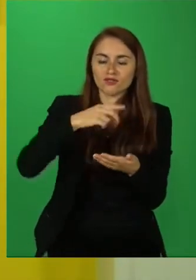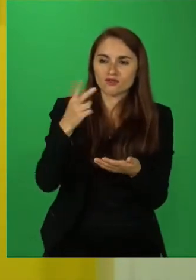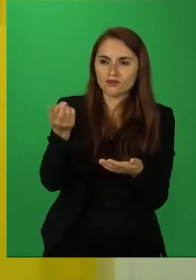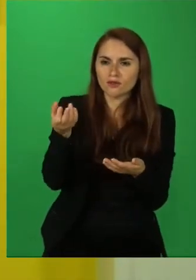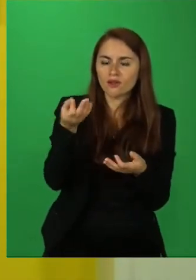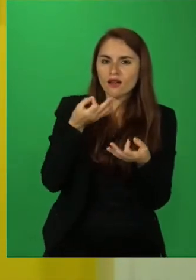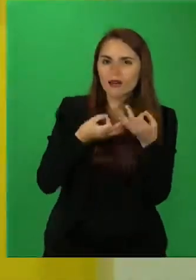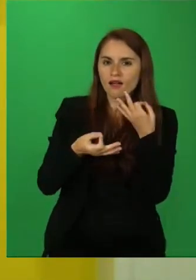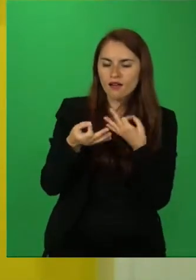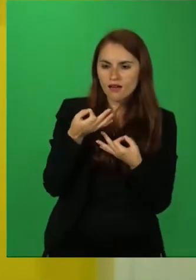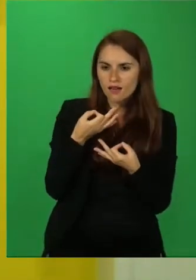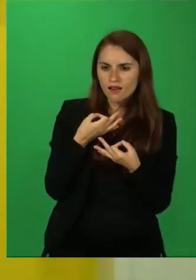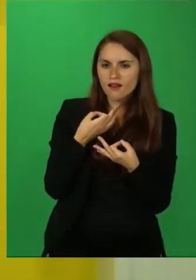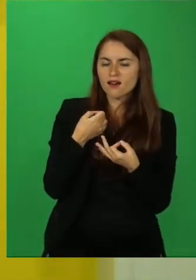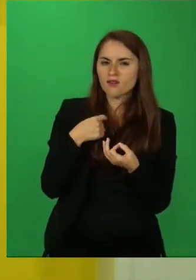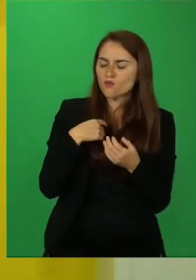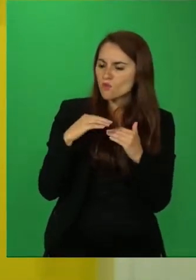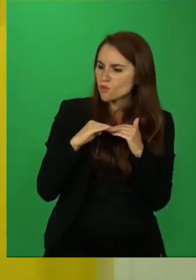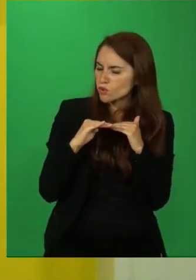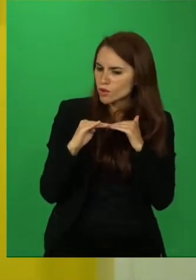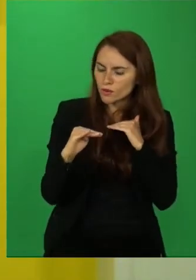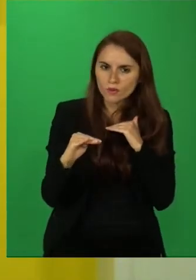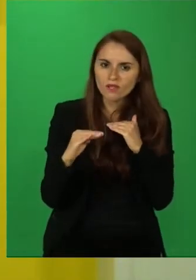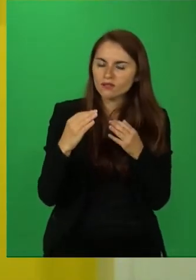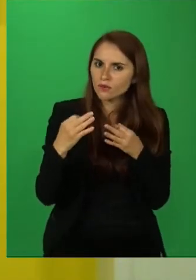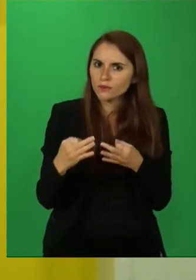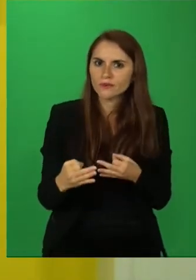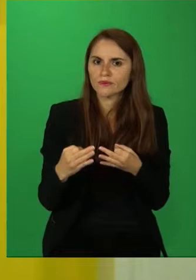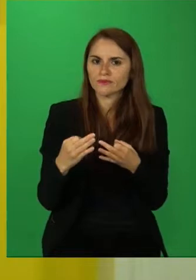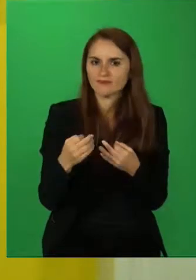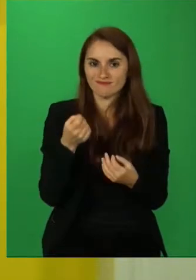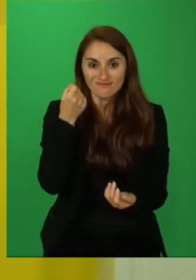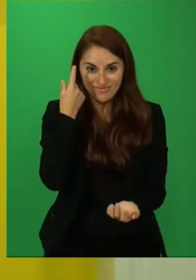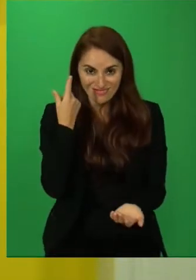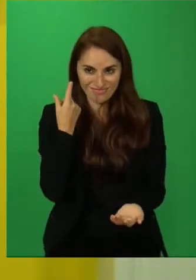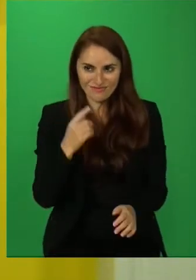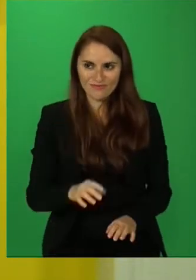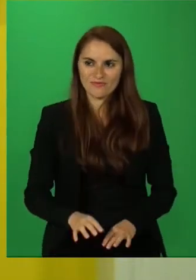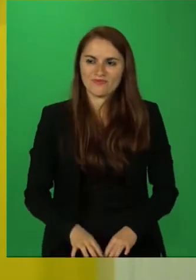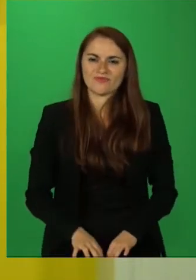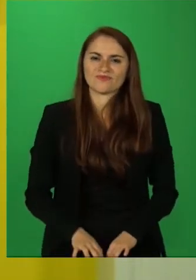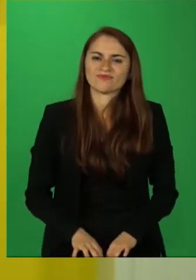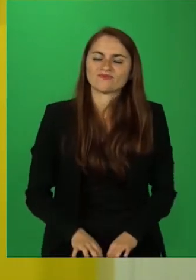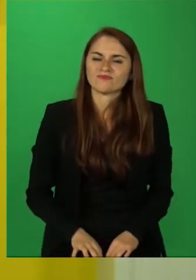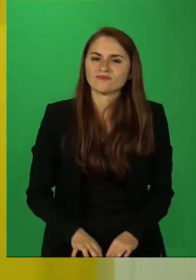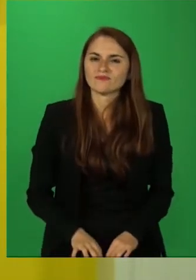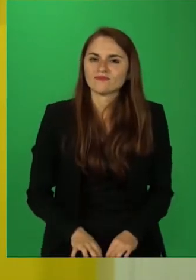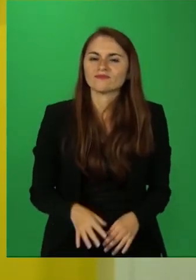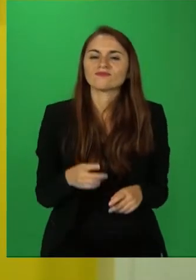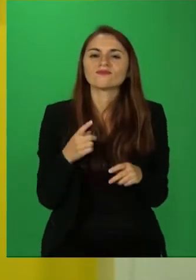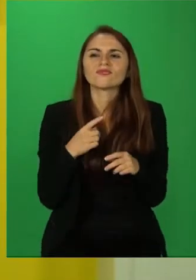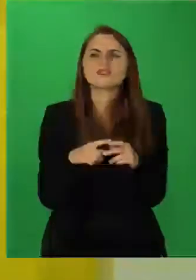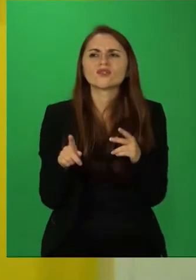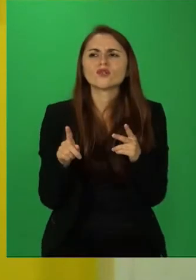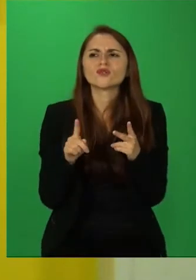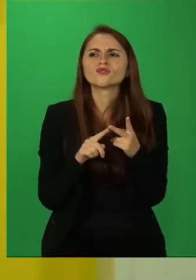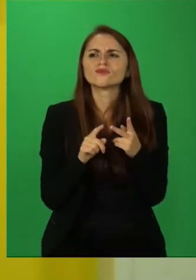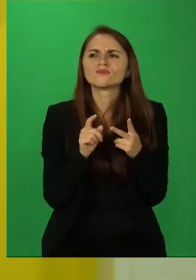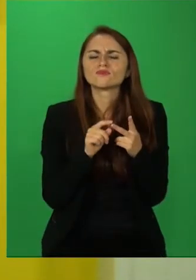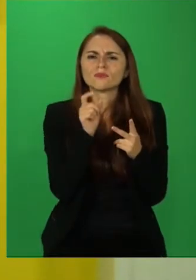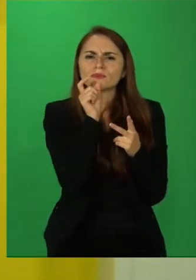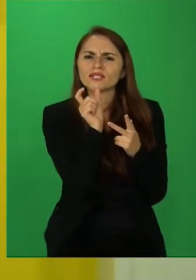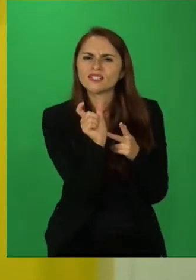discurso. No es casualidad, ¿te das cuenta? Muy bien. Fíjate en el siguiente